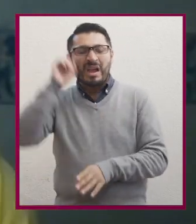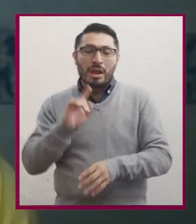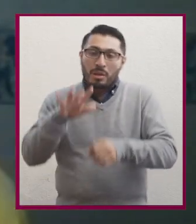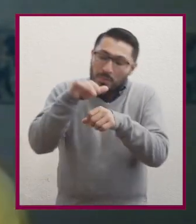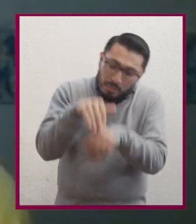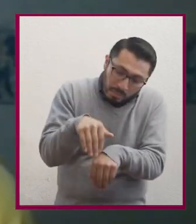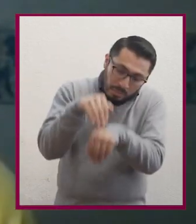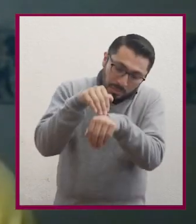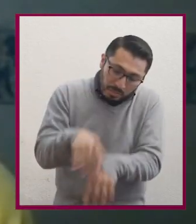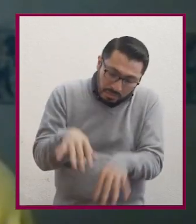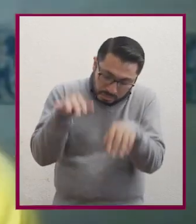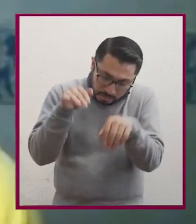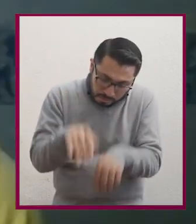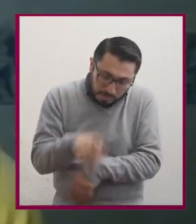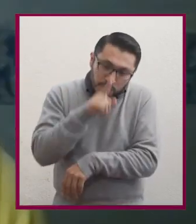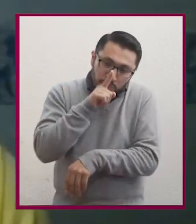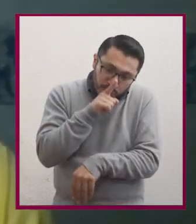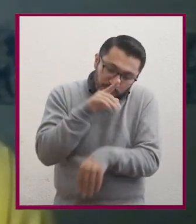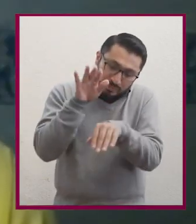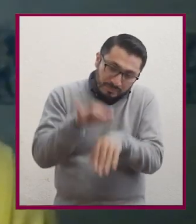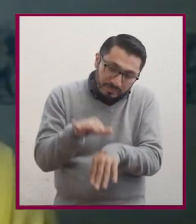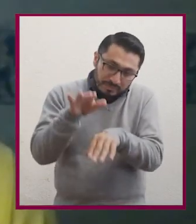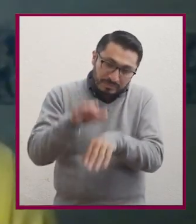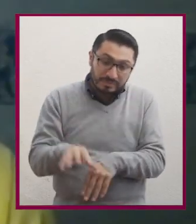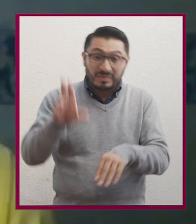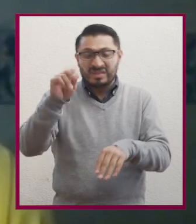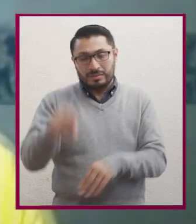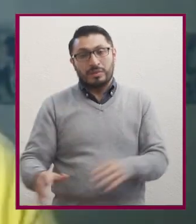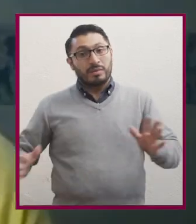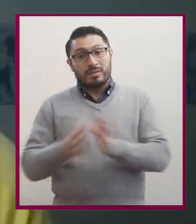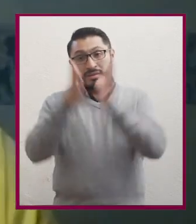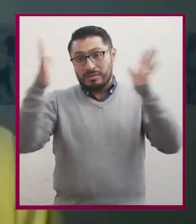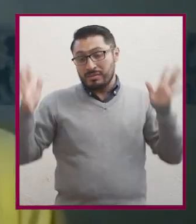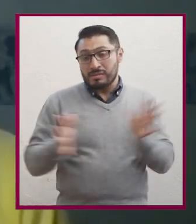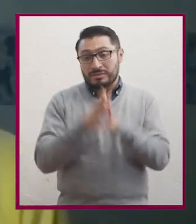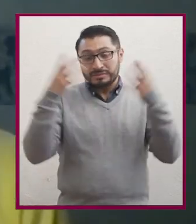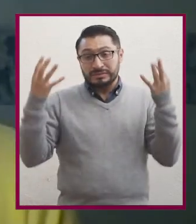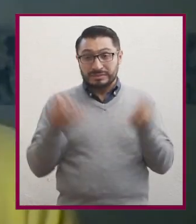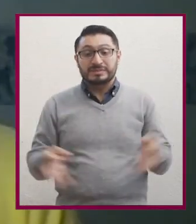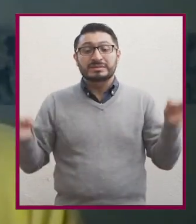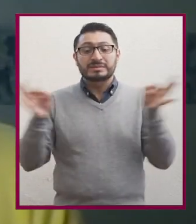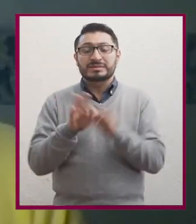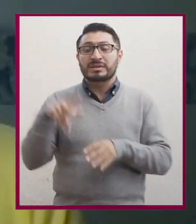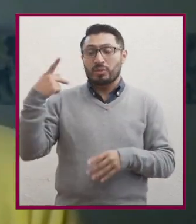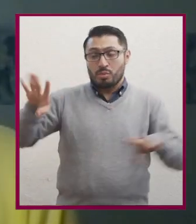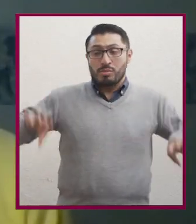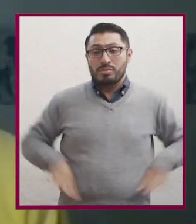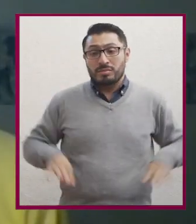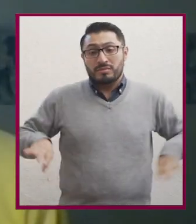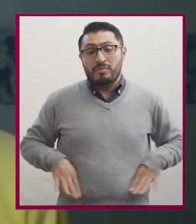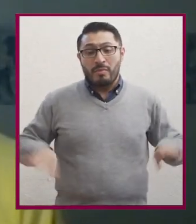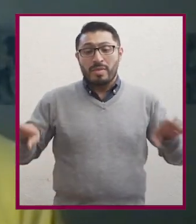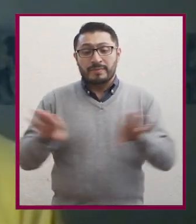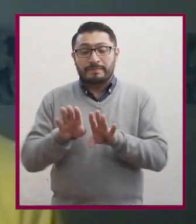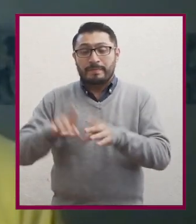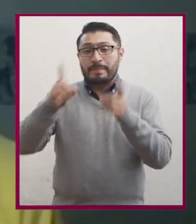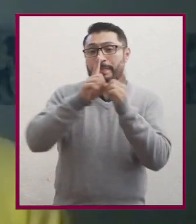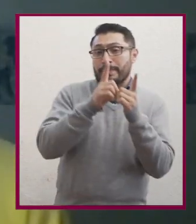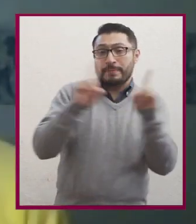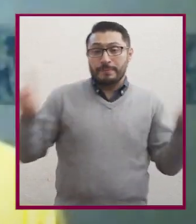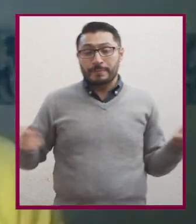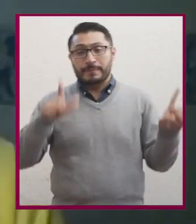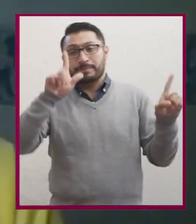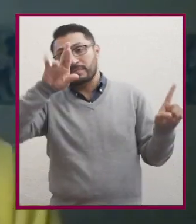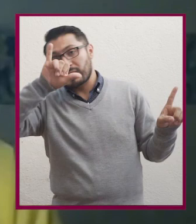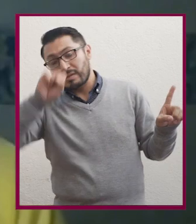no fue una reina dócil, participó incluso en una cruzada. Eso y su carácter hicieron que se terminara divorciando de Luis